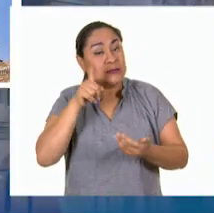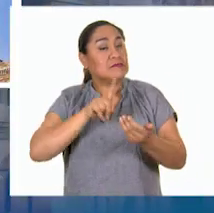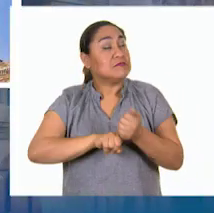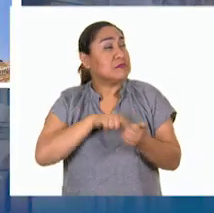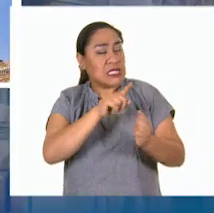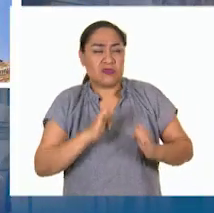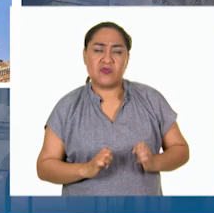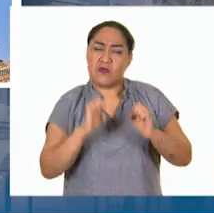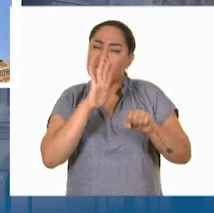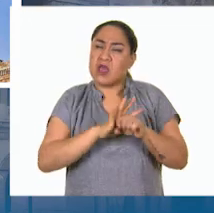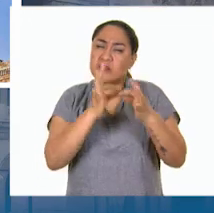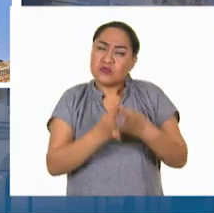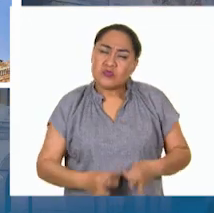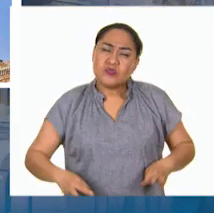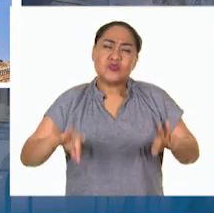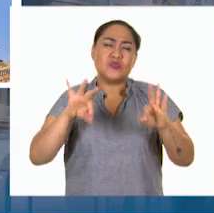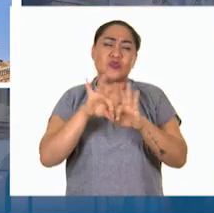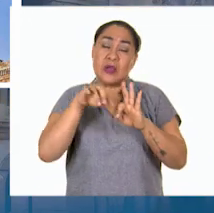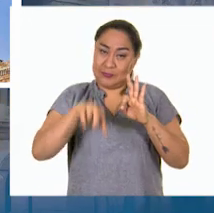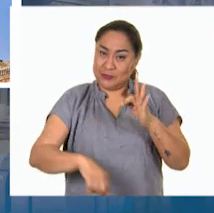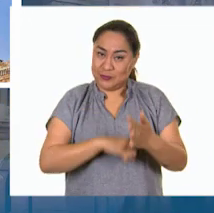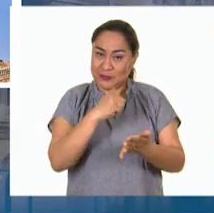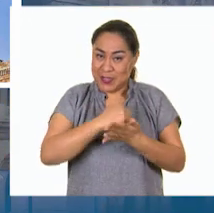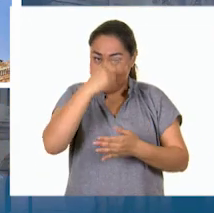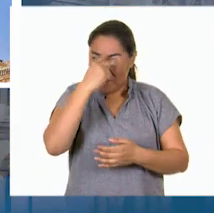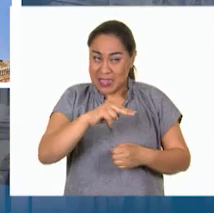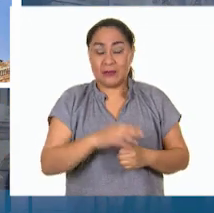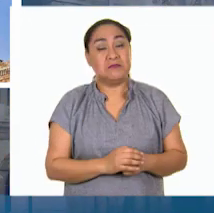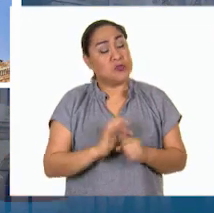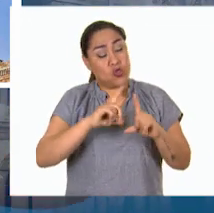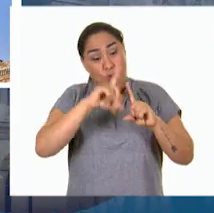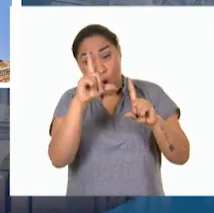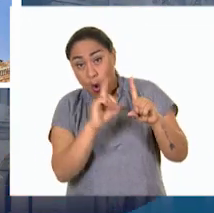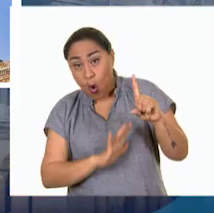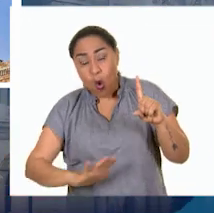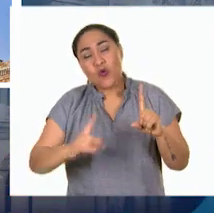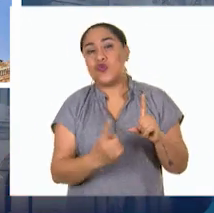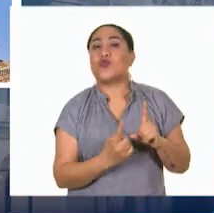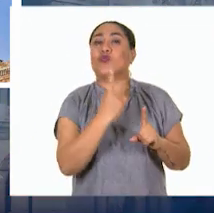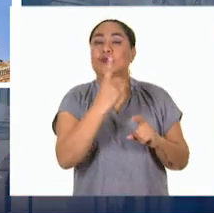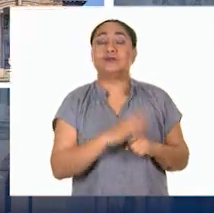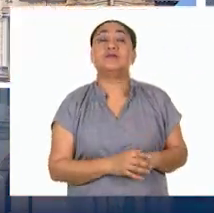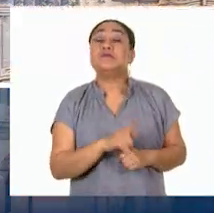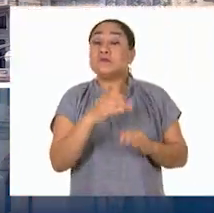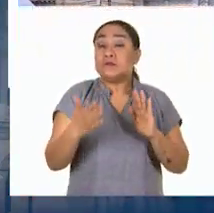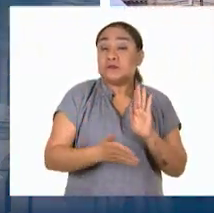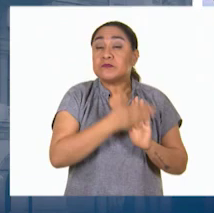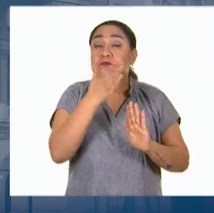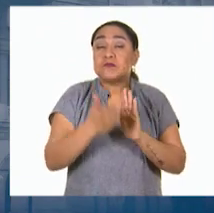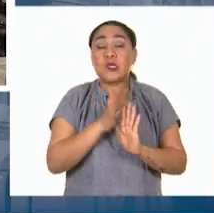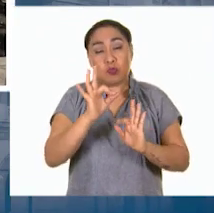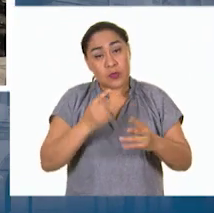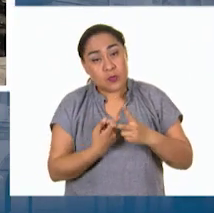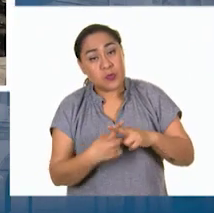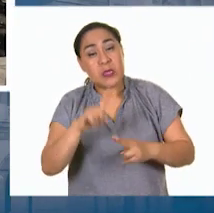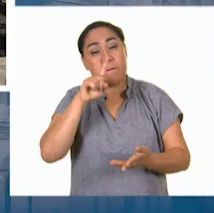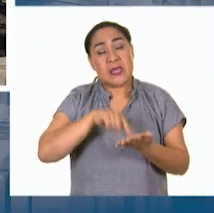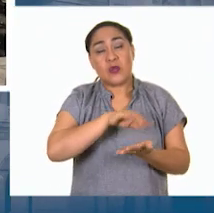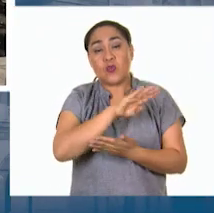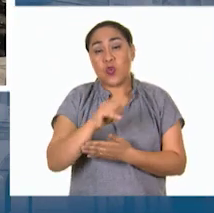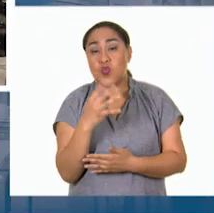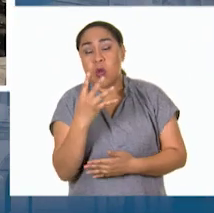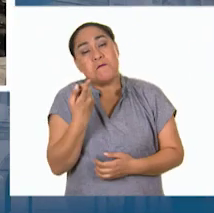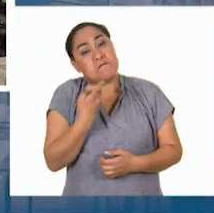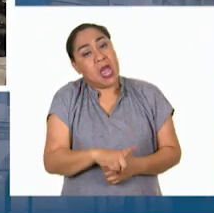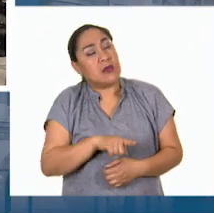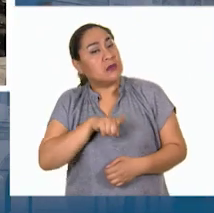edificios más emblemáticos de la Ciudad de México y de México en general. Su construcción comenzó en 1904 por órdenes